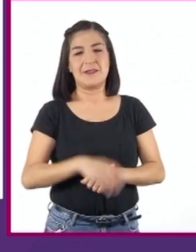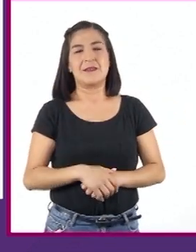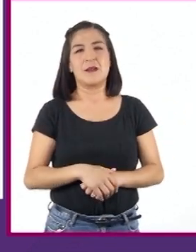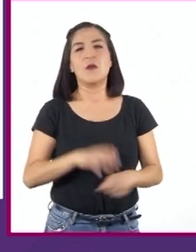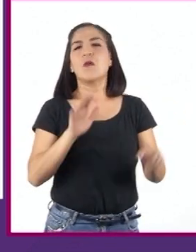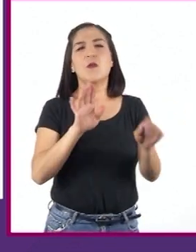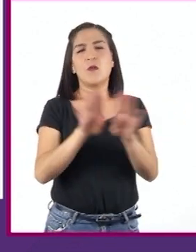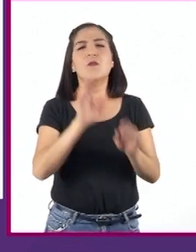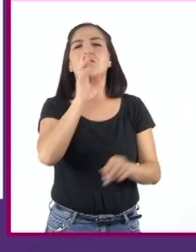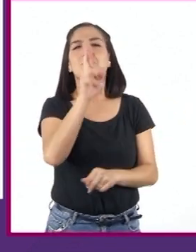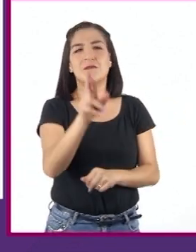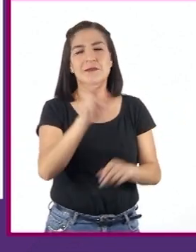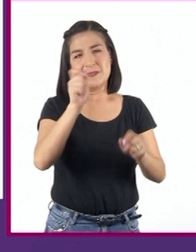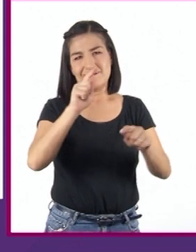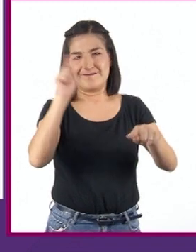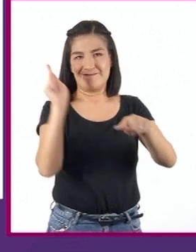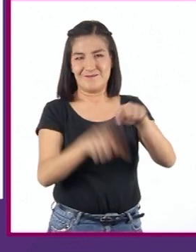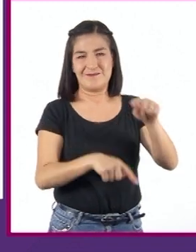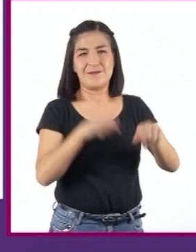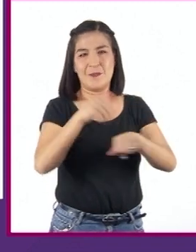puede resolver por despeje.